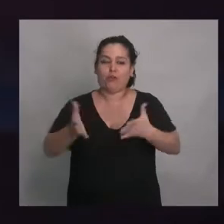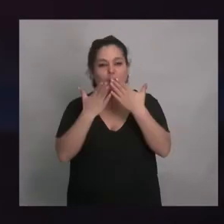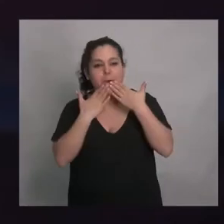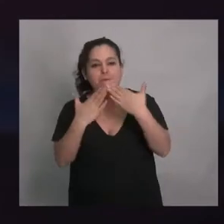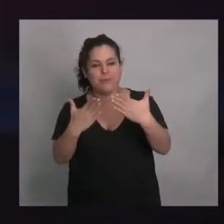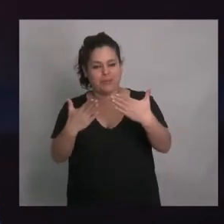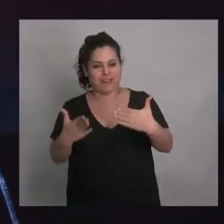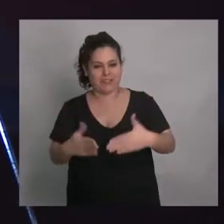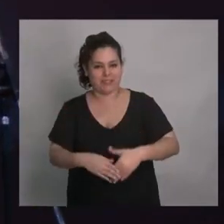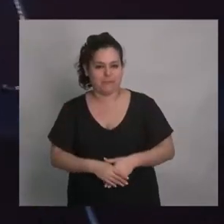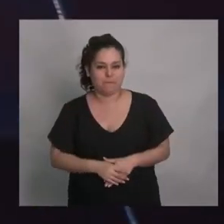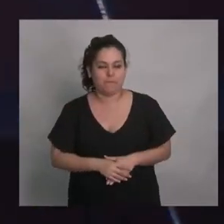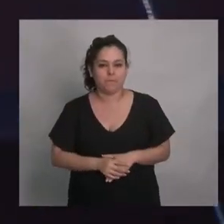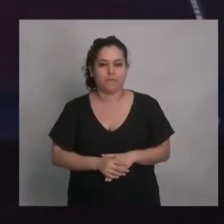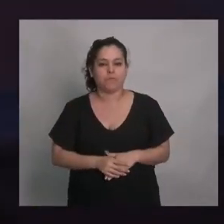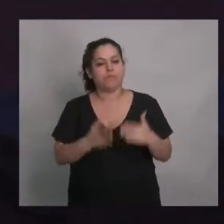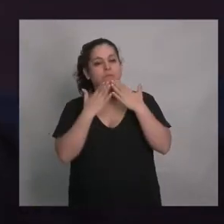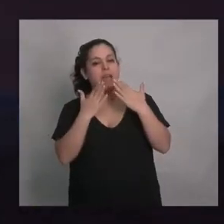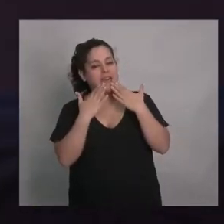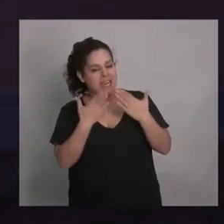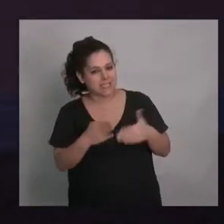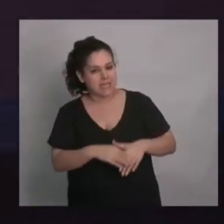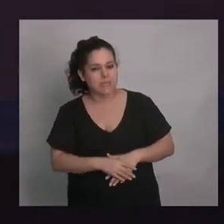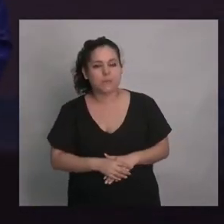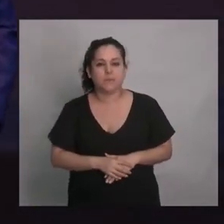por esto gracias algo